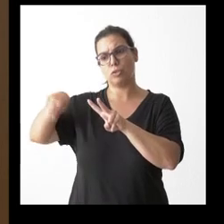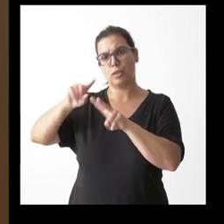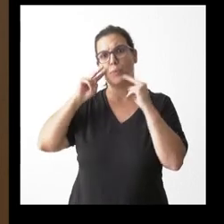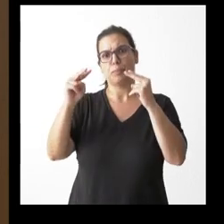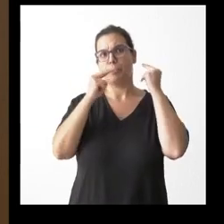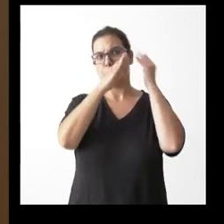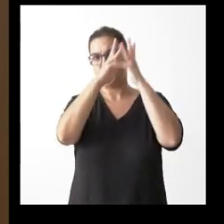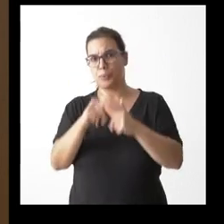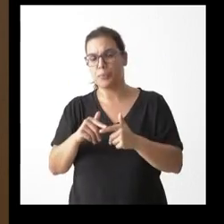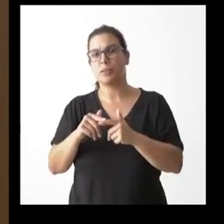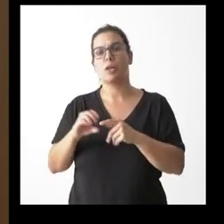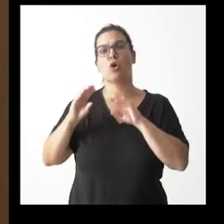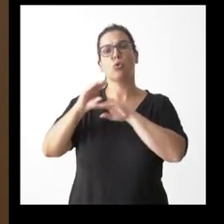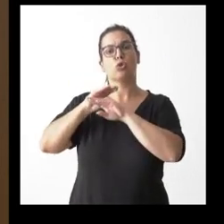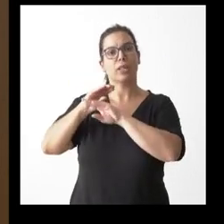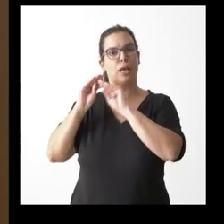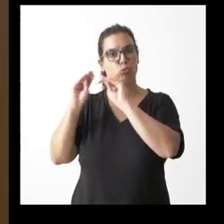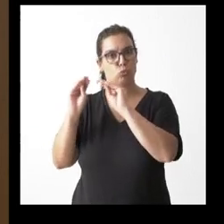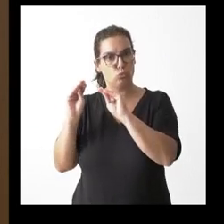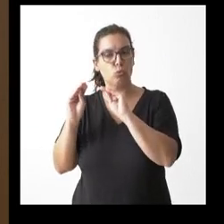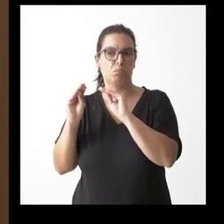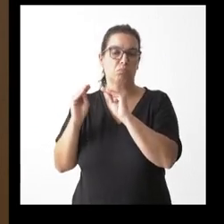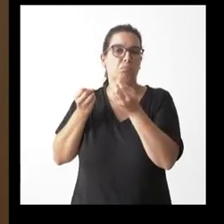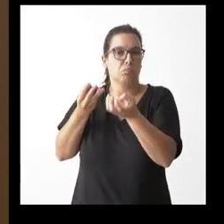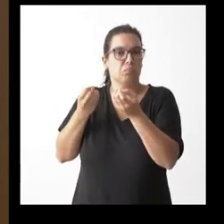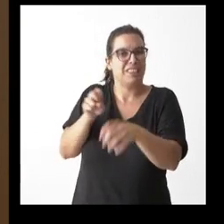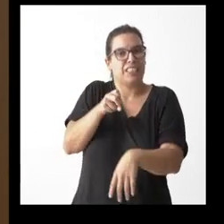las consejerías que dependen de ellos. No sé si eso